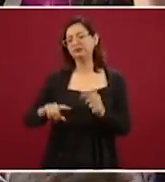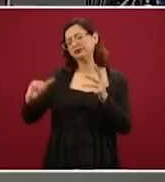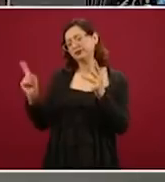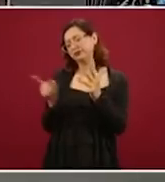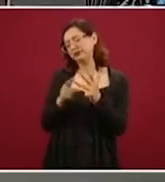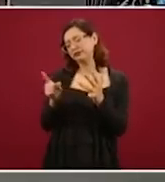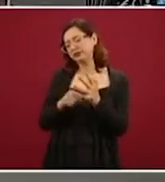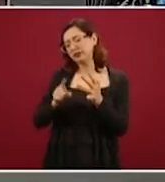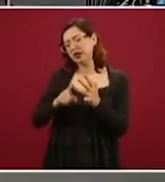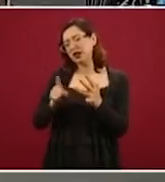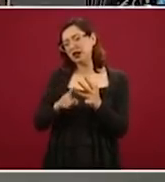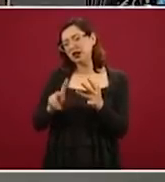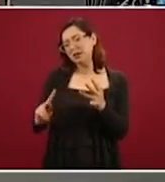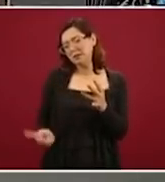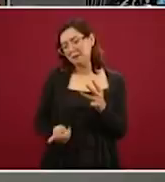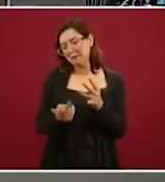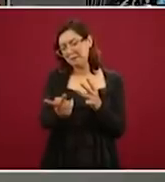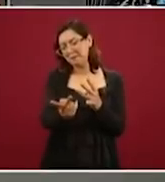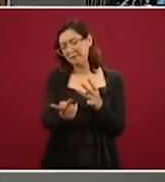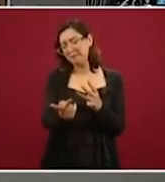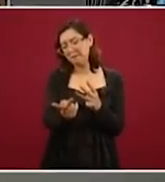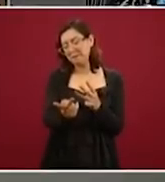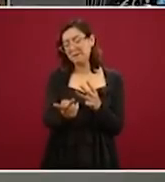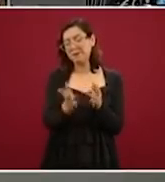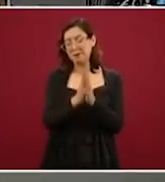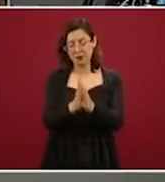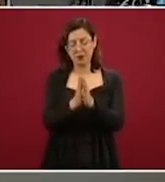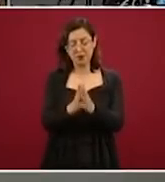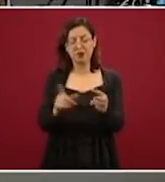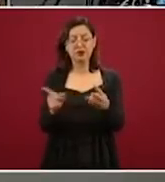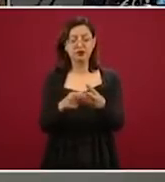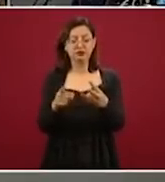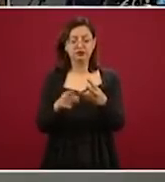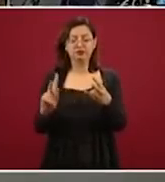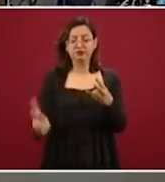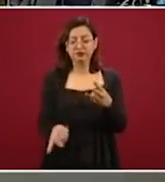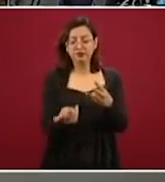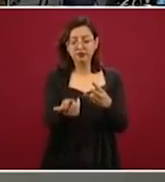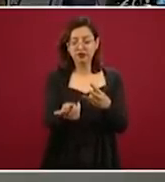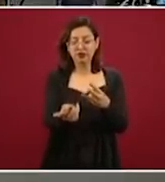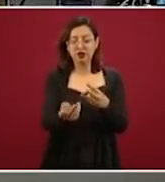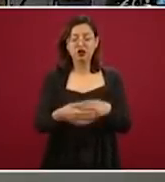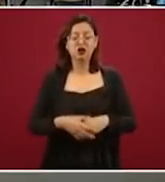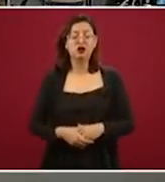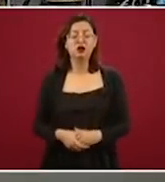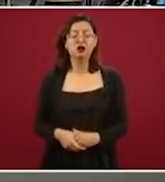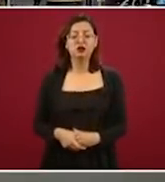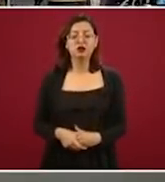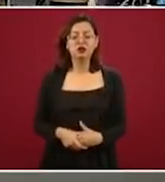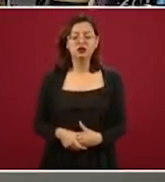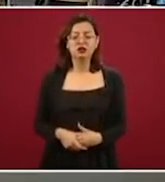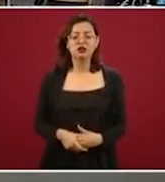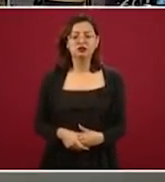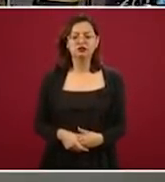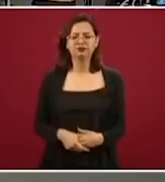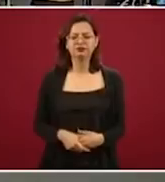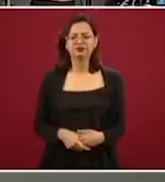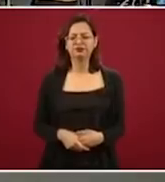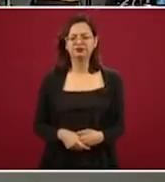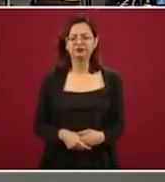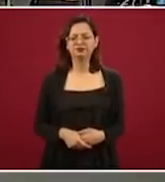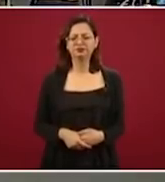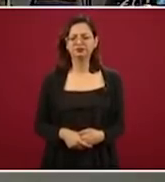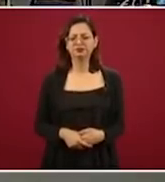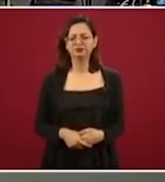pregunta, presidente, por favor, ¿cuál va a ser la responsabilidad que asumirán algunos de los